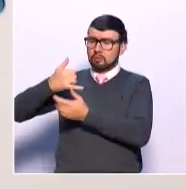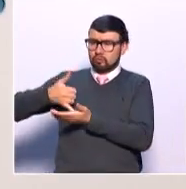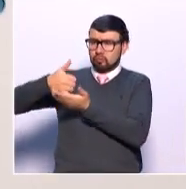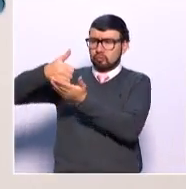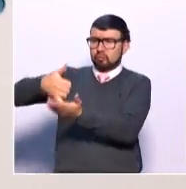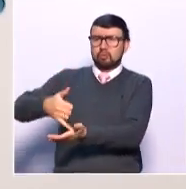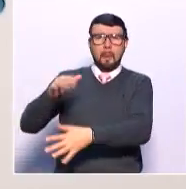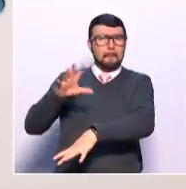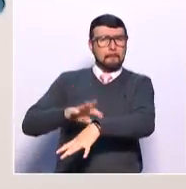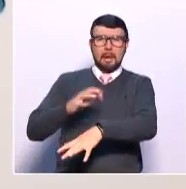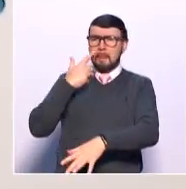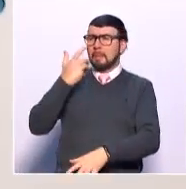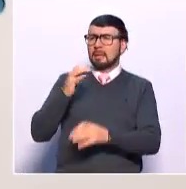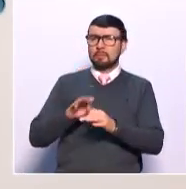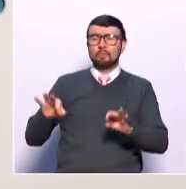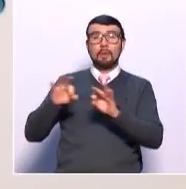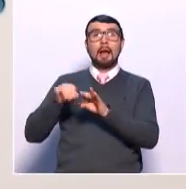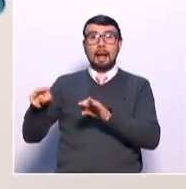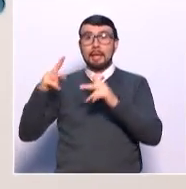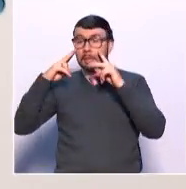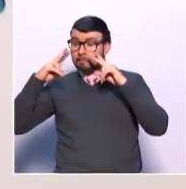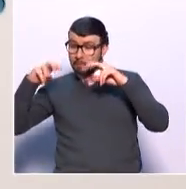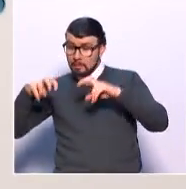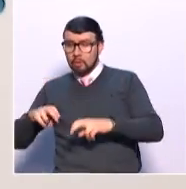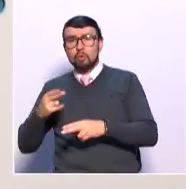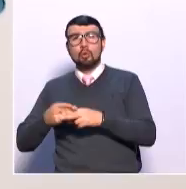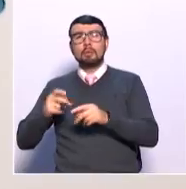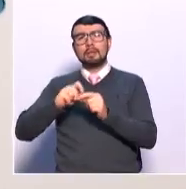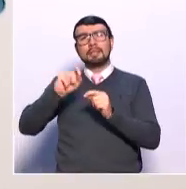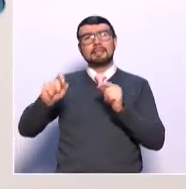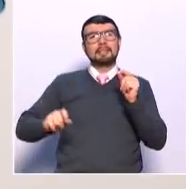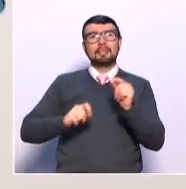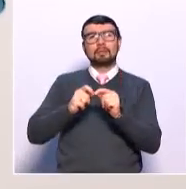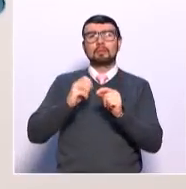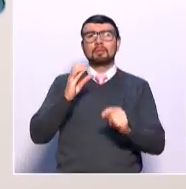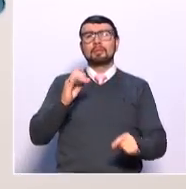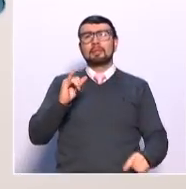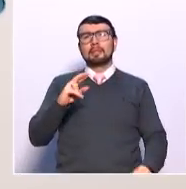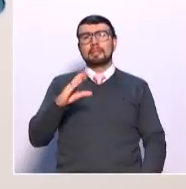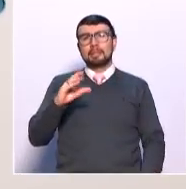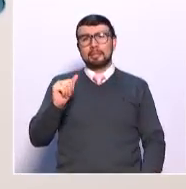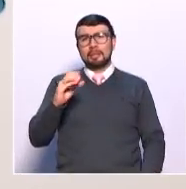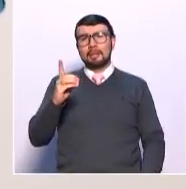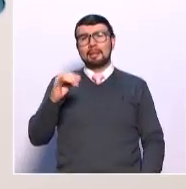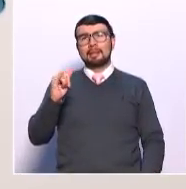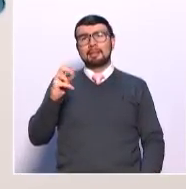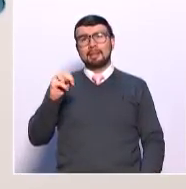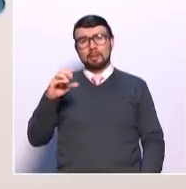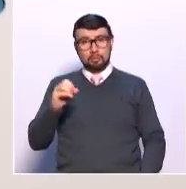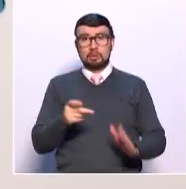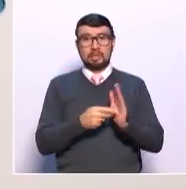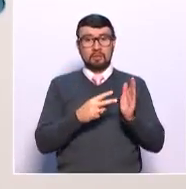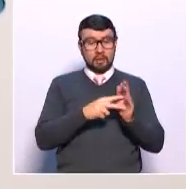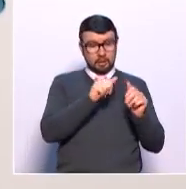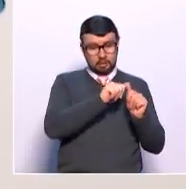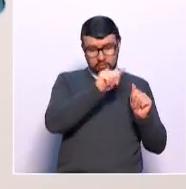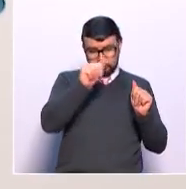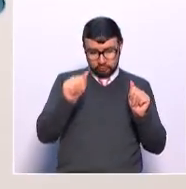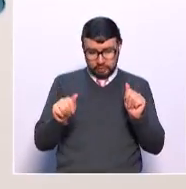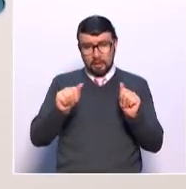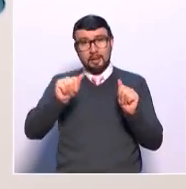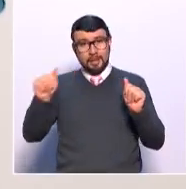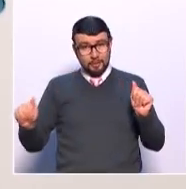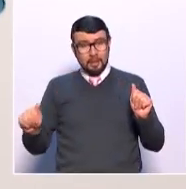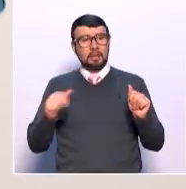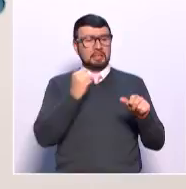las personas que investigaron acerca del ciclo circadiano qué significan los periodos de descanso de sueño de trabajo que